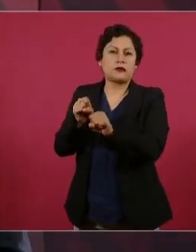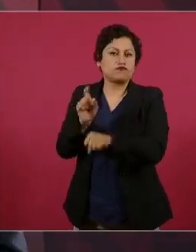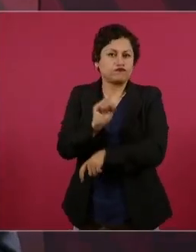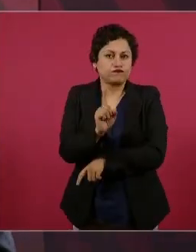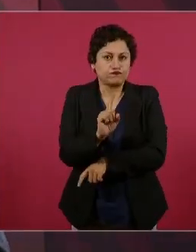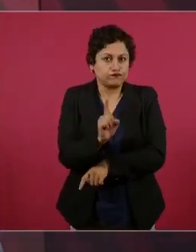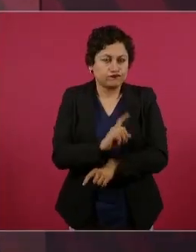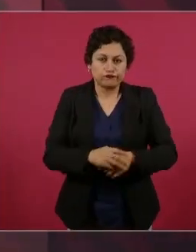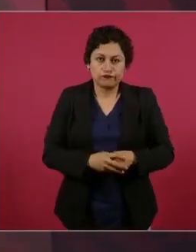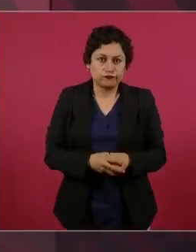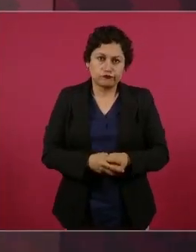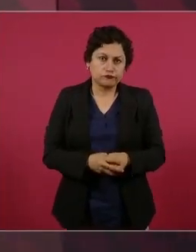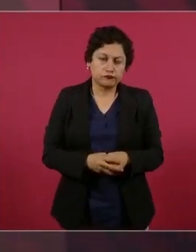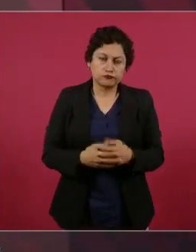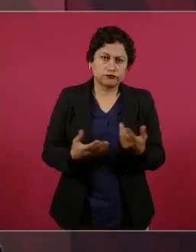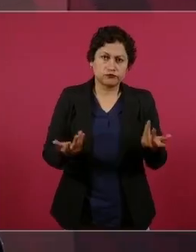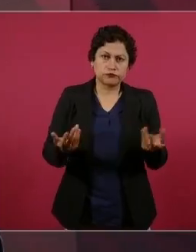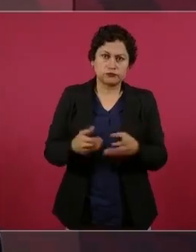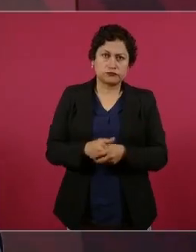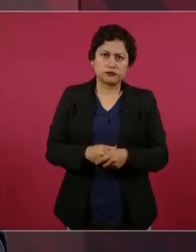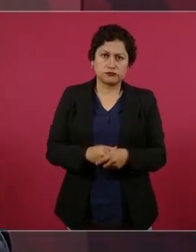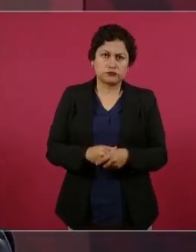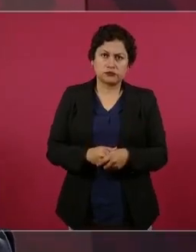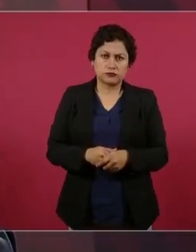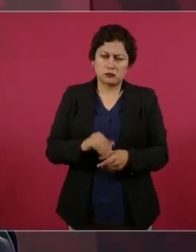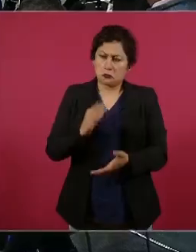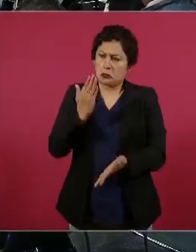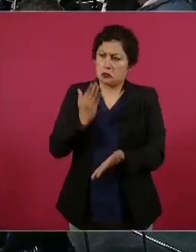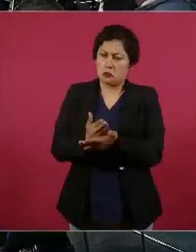más que puedan sacar material